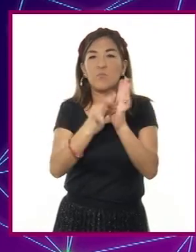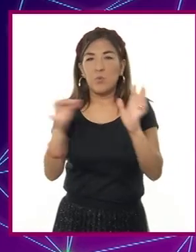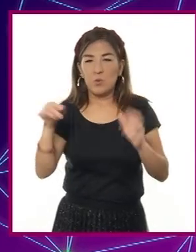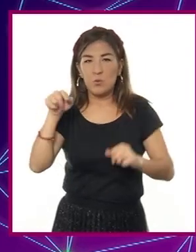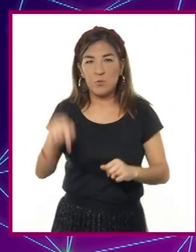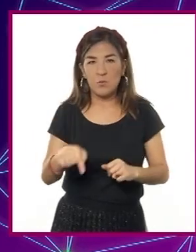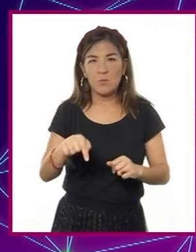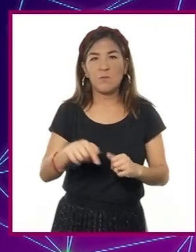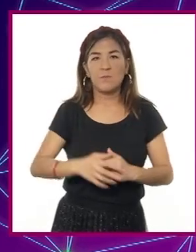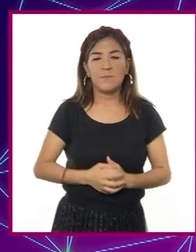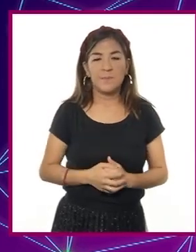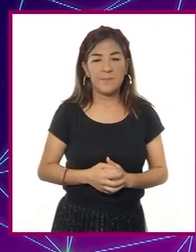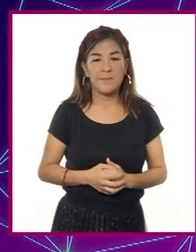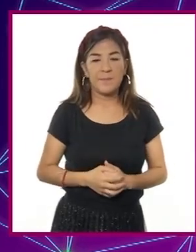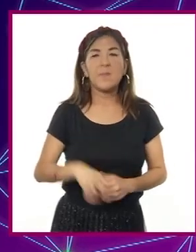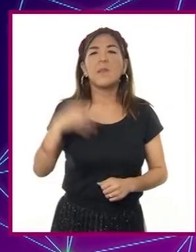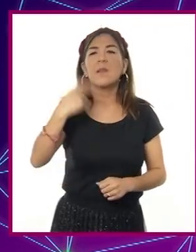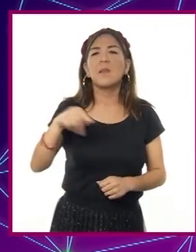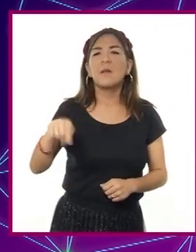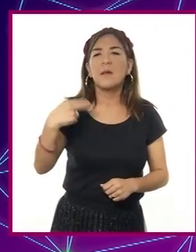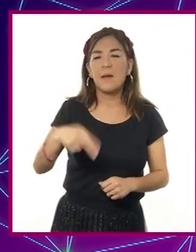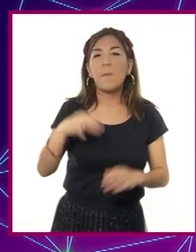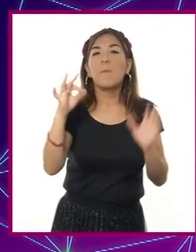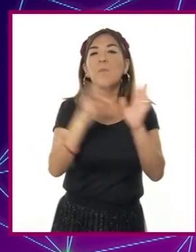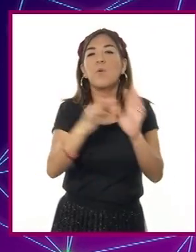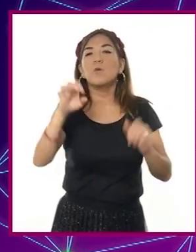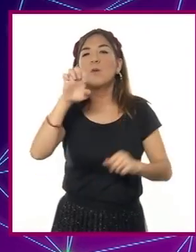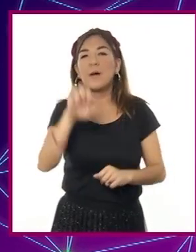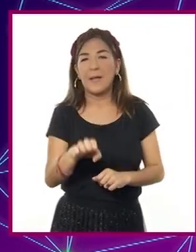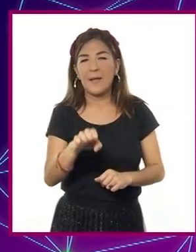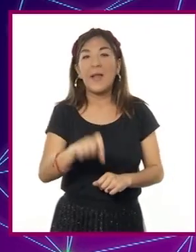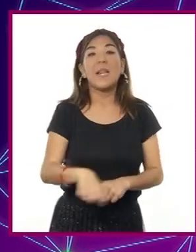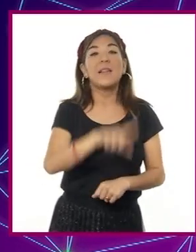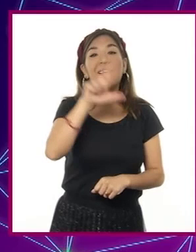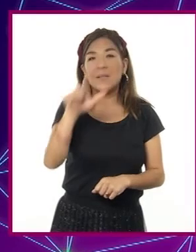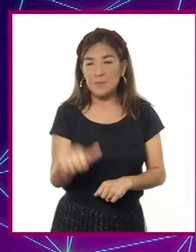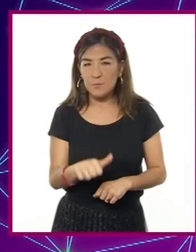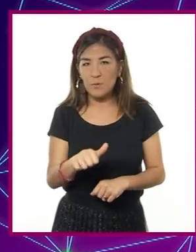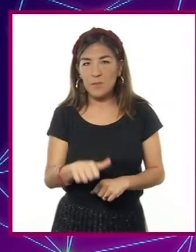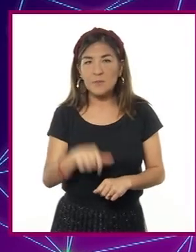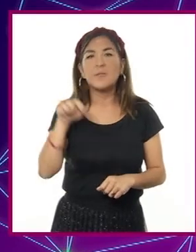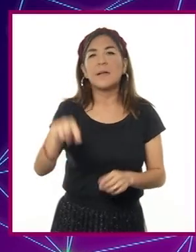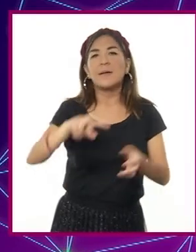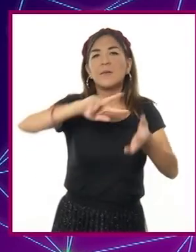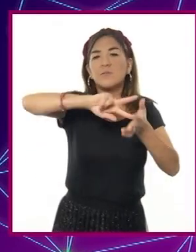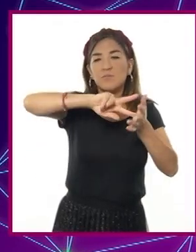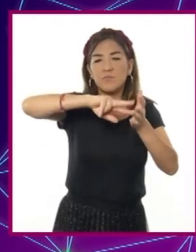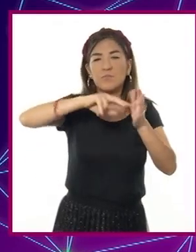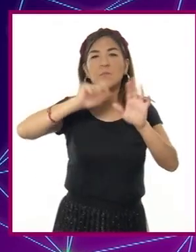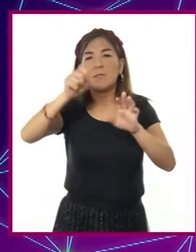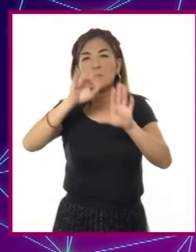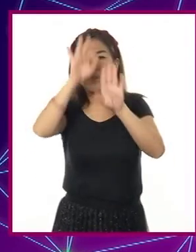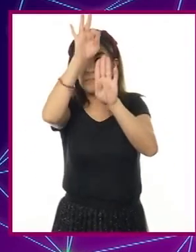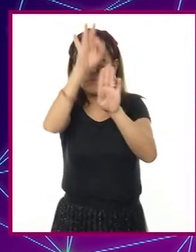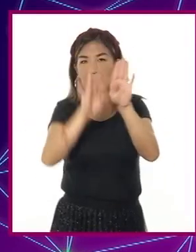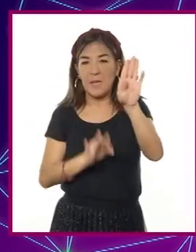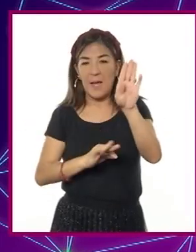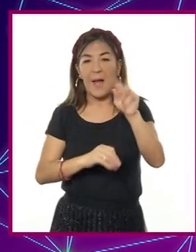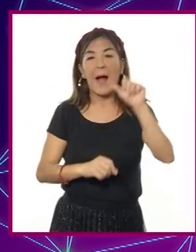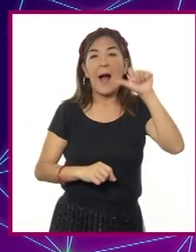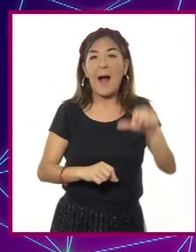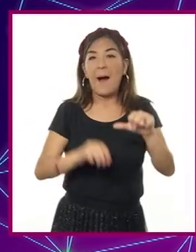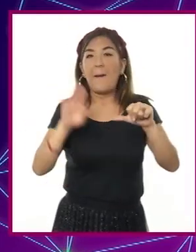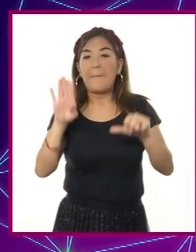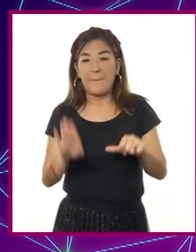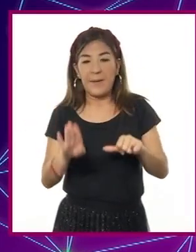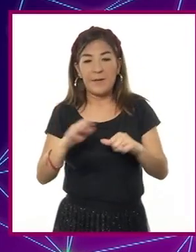punto de intersección se le nombra punto E. Después, se traza una perpendicular al segmento AB que